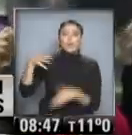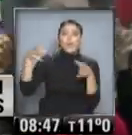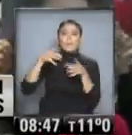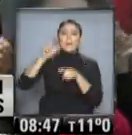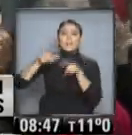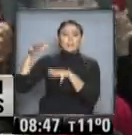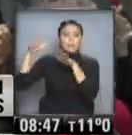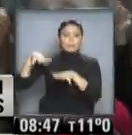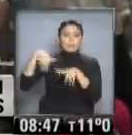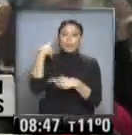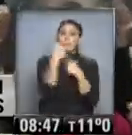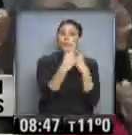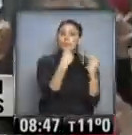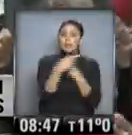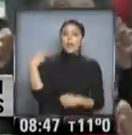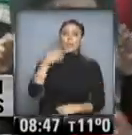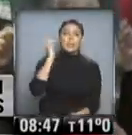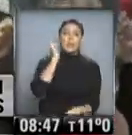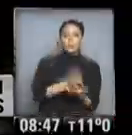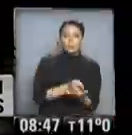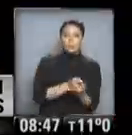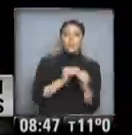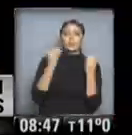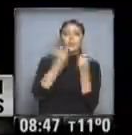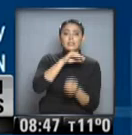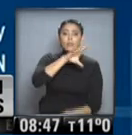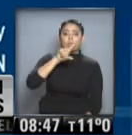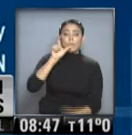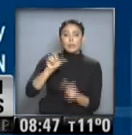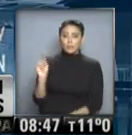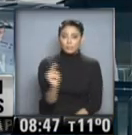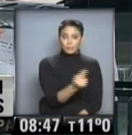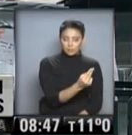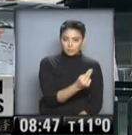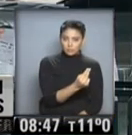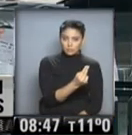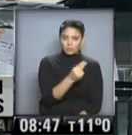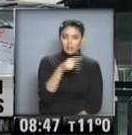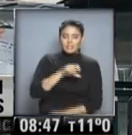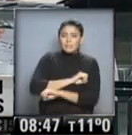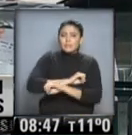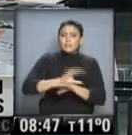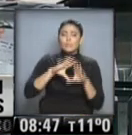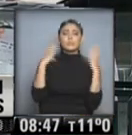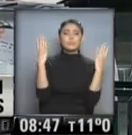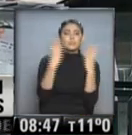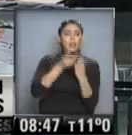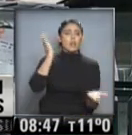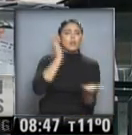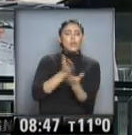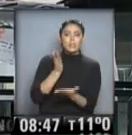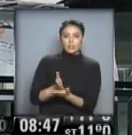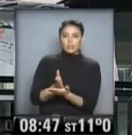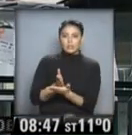de personas que protestaban contra el golpe y matar a 51 manifestantes mixtas desatando una ola mundial de condenas